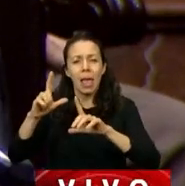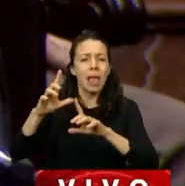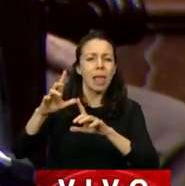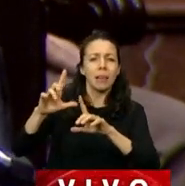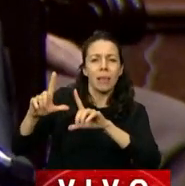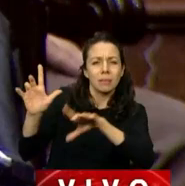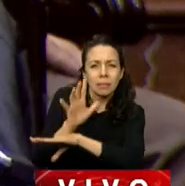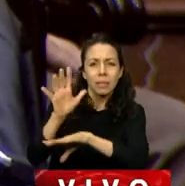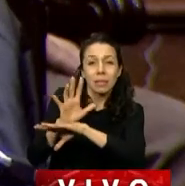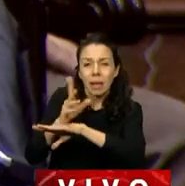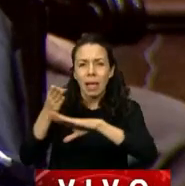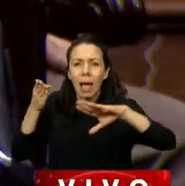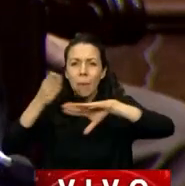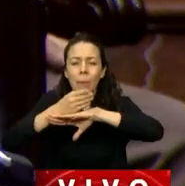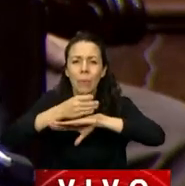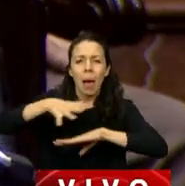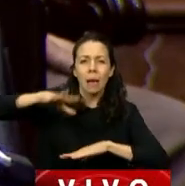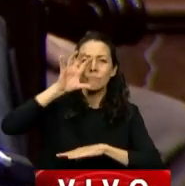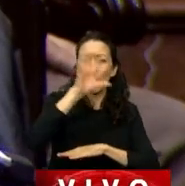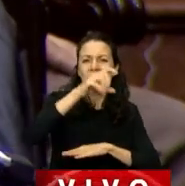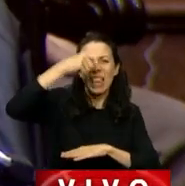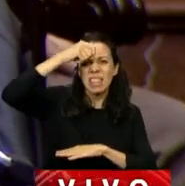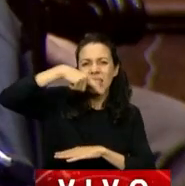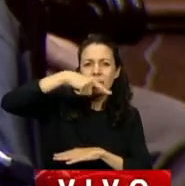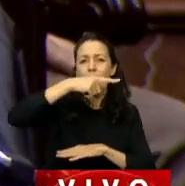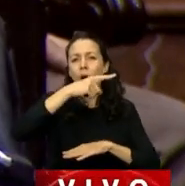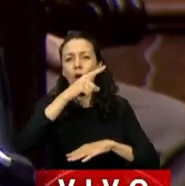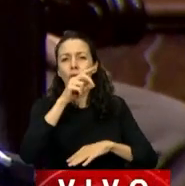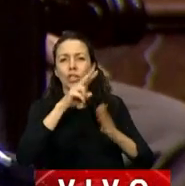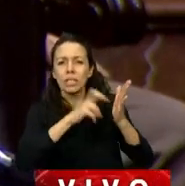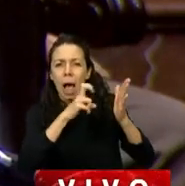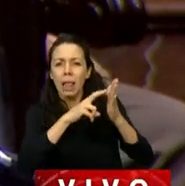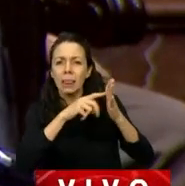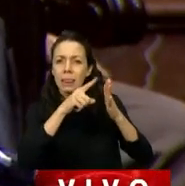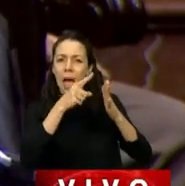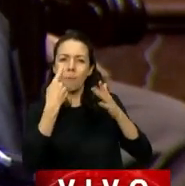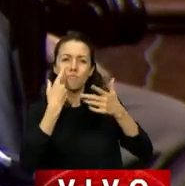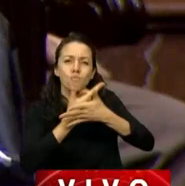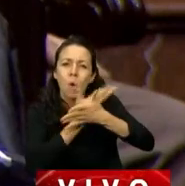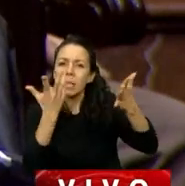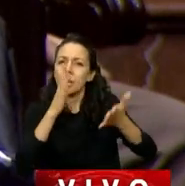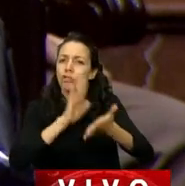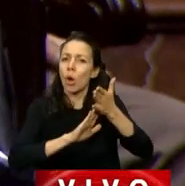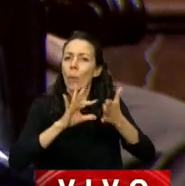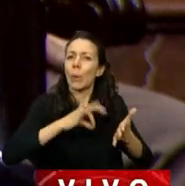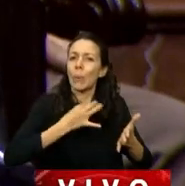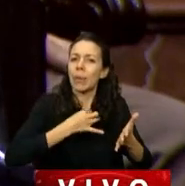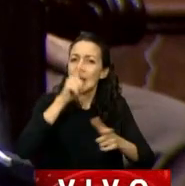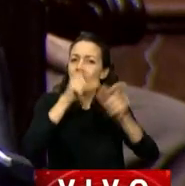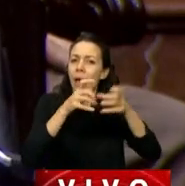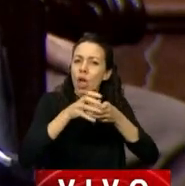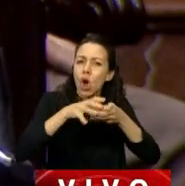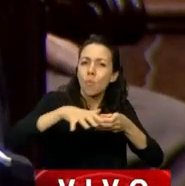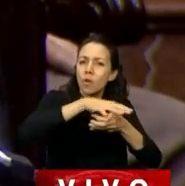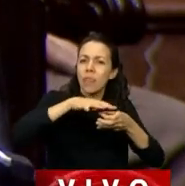en el Chaco salteño y van a generar trabajo y van a mostrar las realidades que viven las comunidades huichis